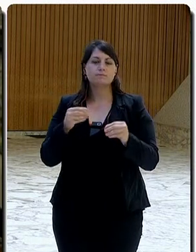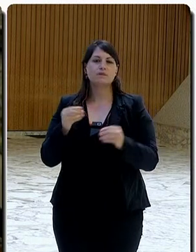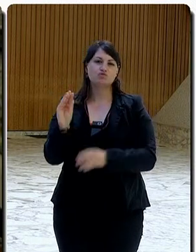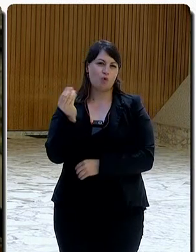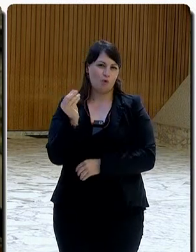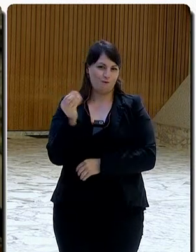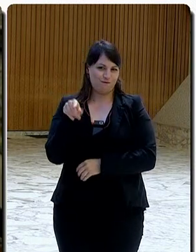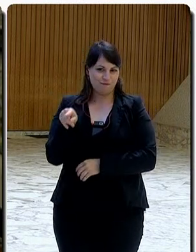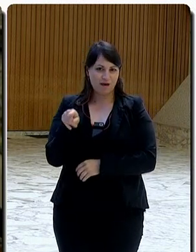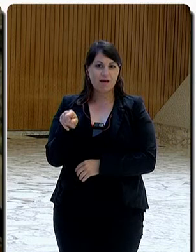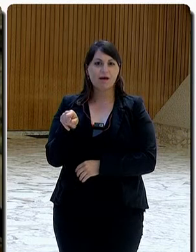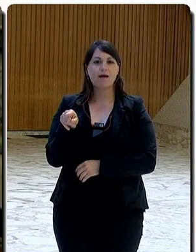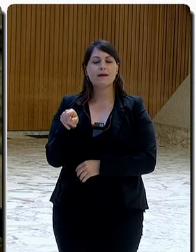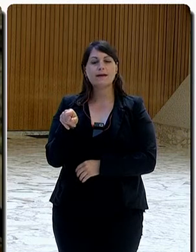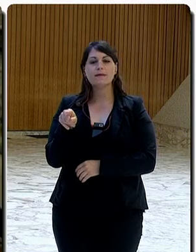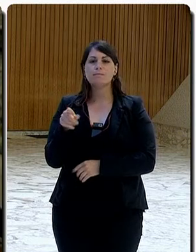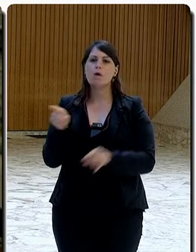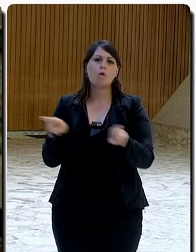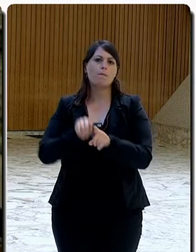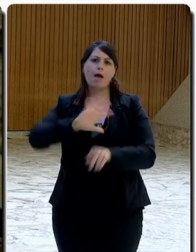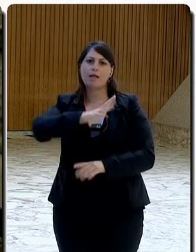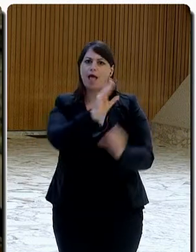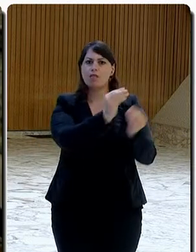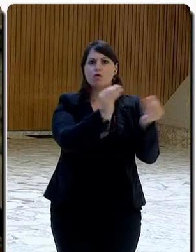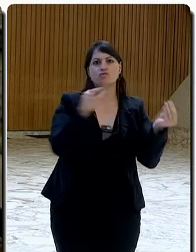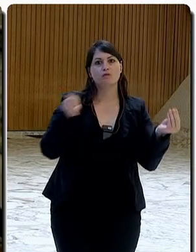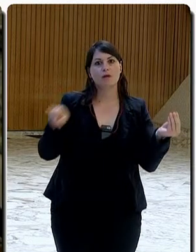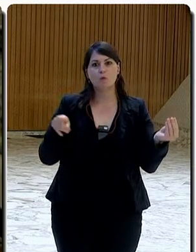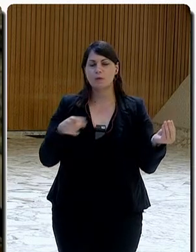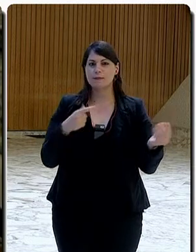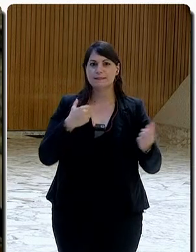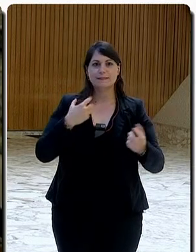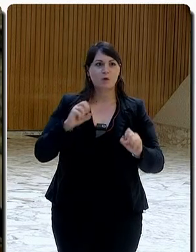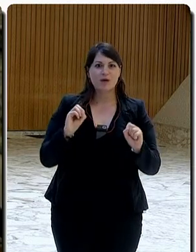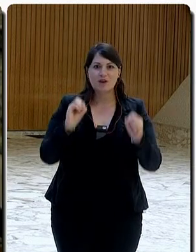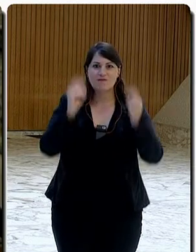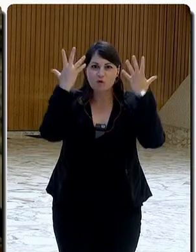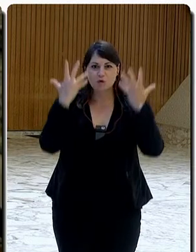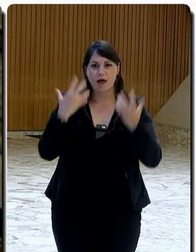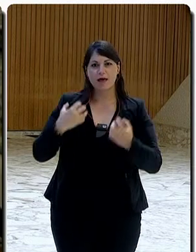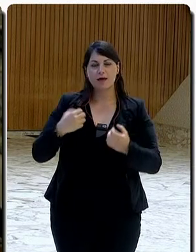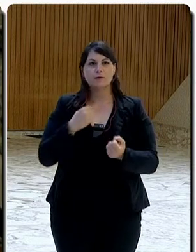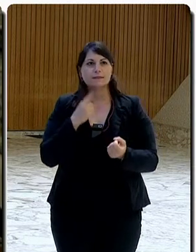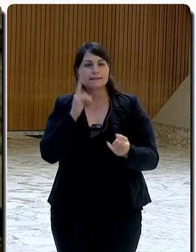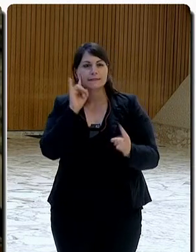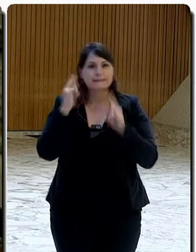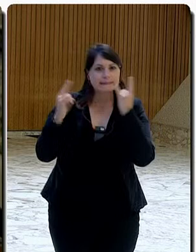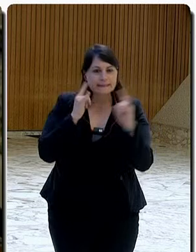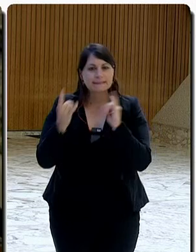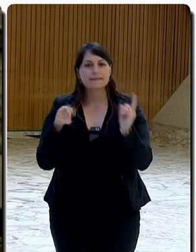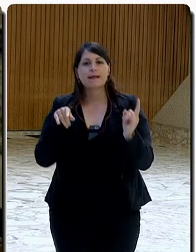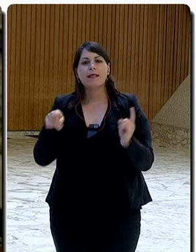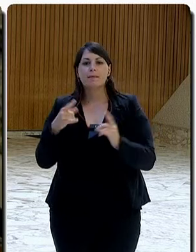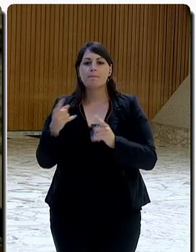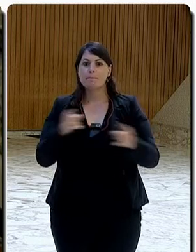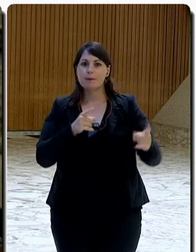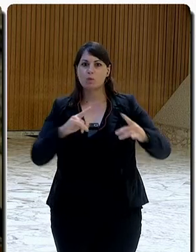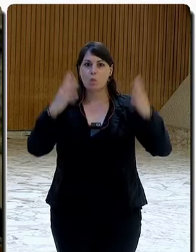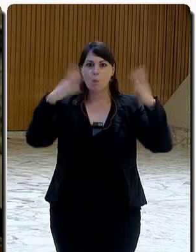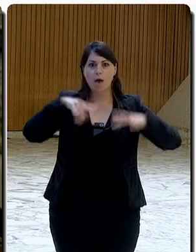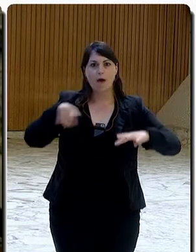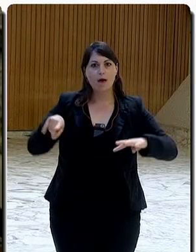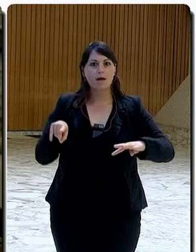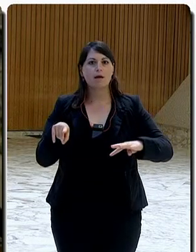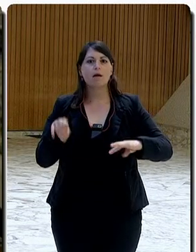adolescentes, inquieto y revolucionario, y dedicó el tiempo de la guerra a perseguir a los cristianos y agredir a las